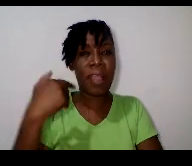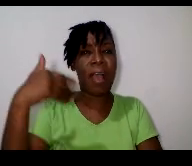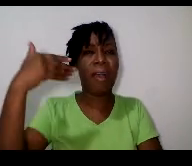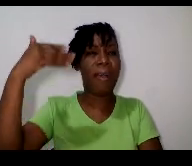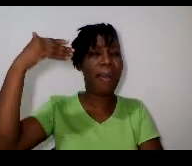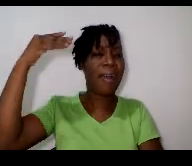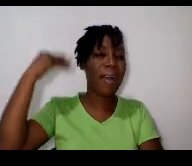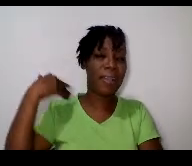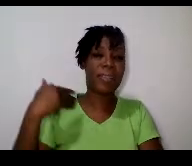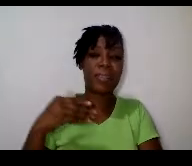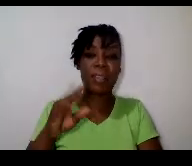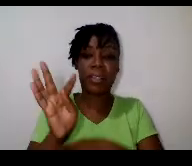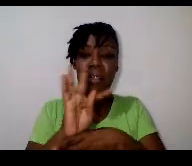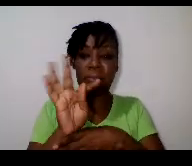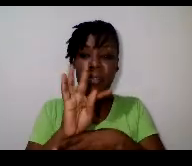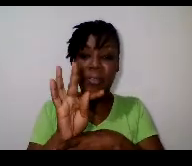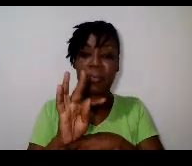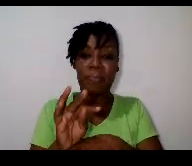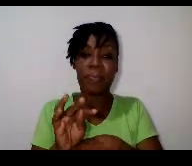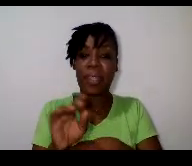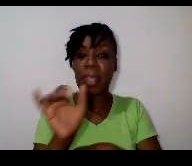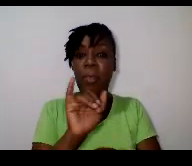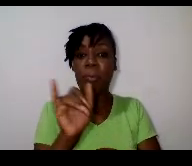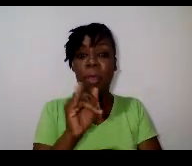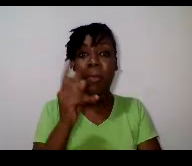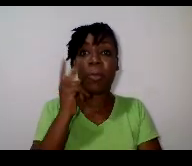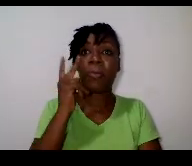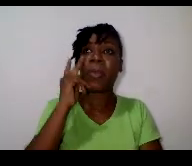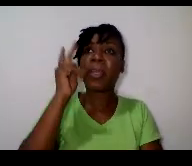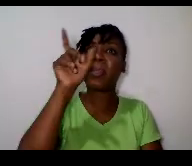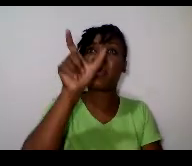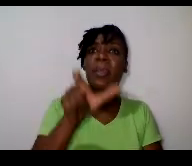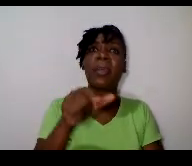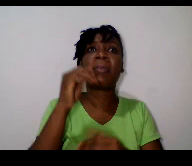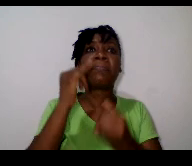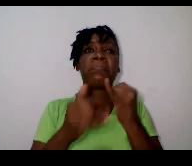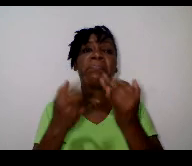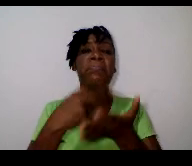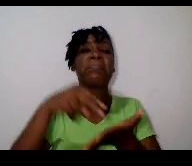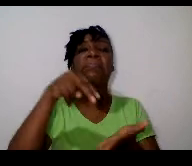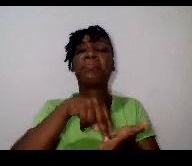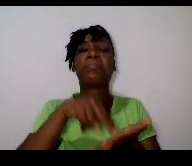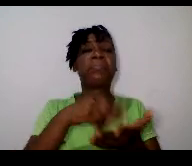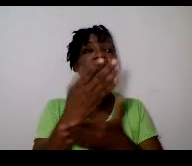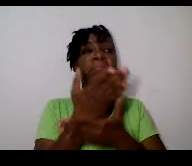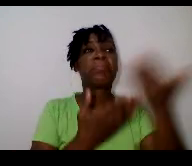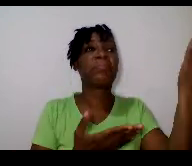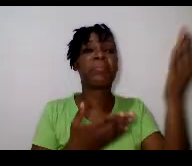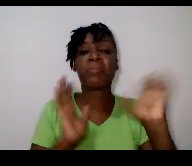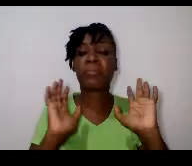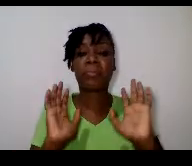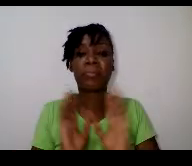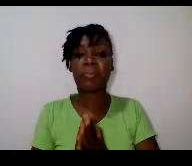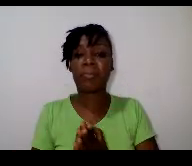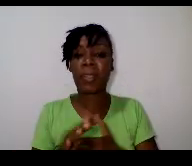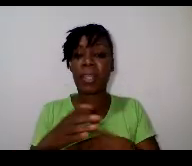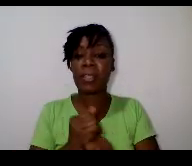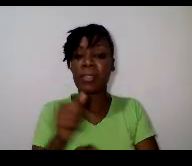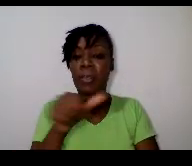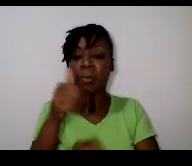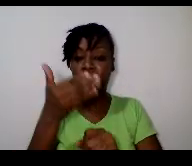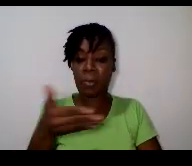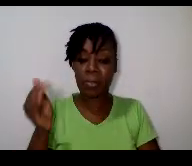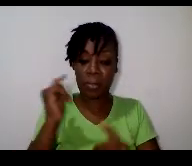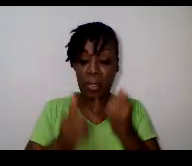las pantallas, uno, bueno, veía un programa, el programa se acababa y uno se levantaba y se iba, y tenía que hacer otras cosas porque el programa que uno vio ya